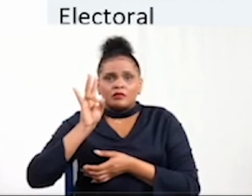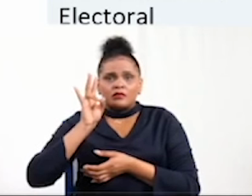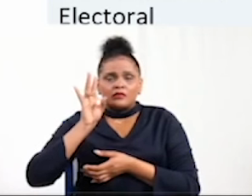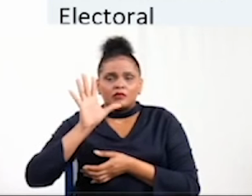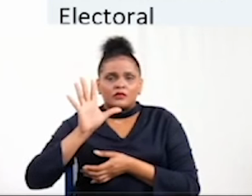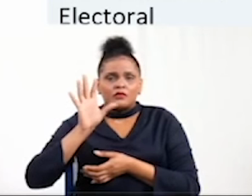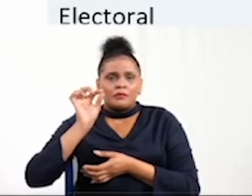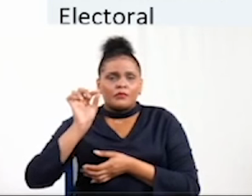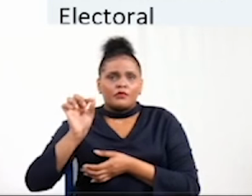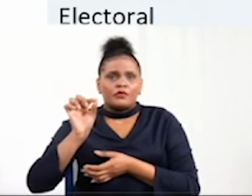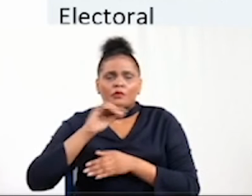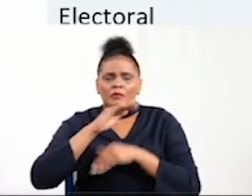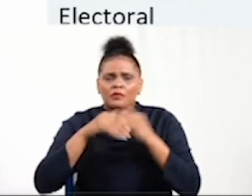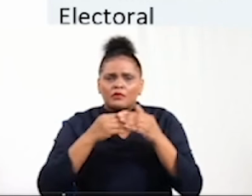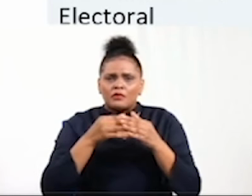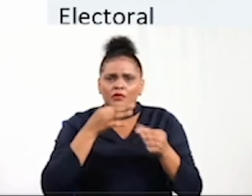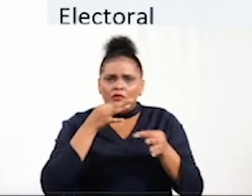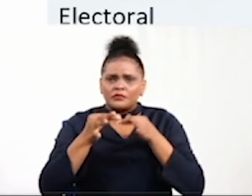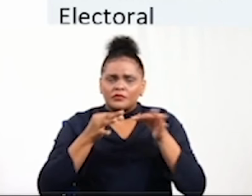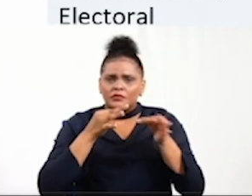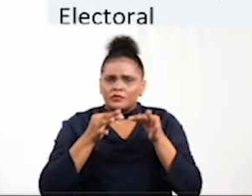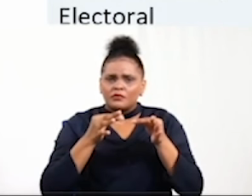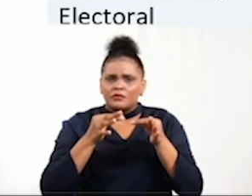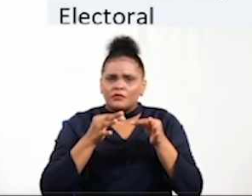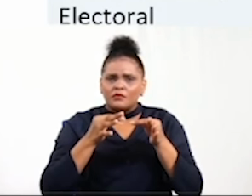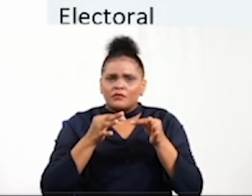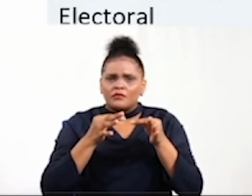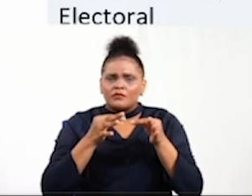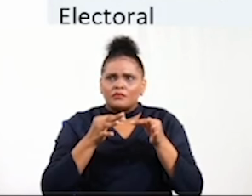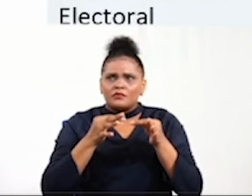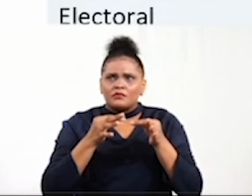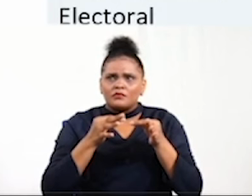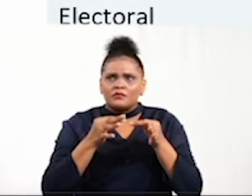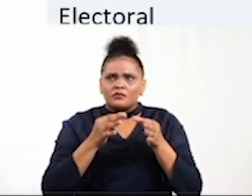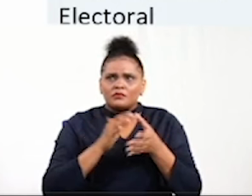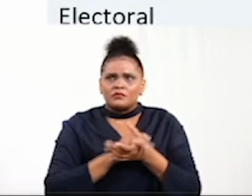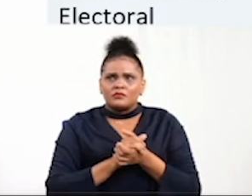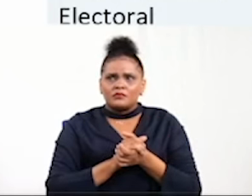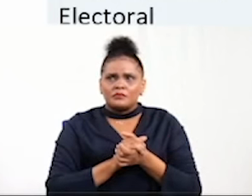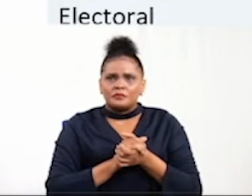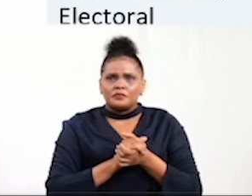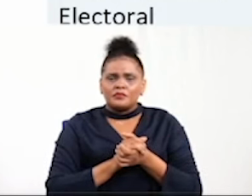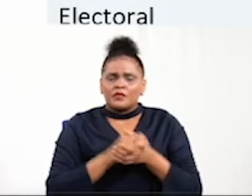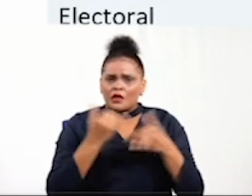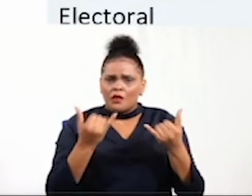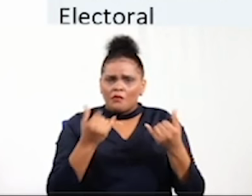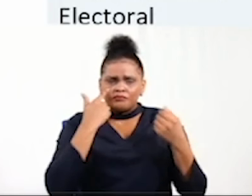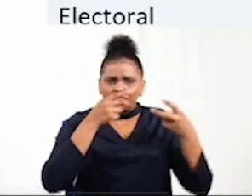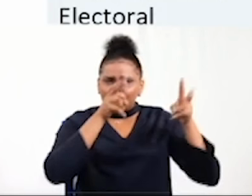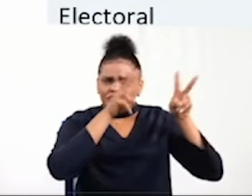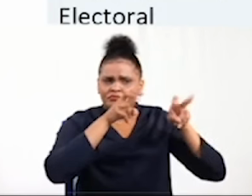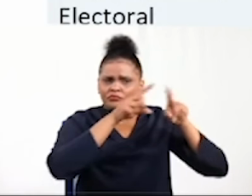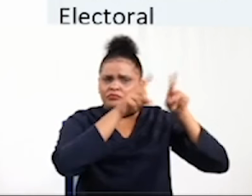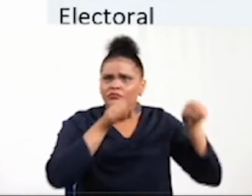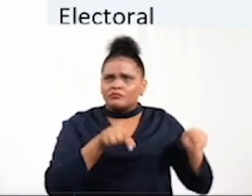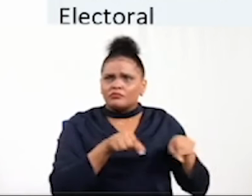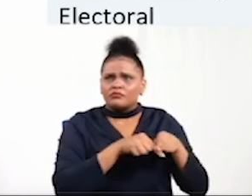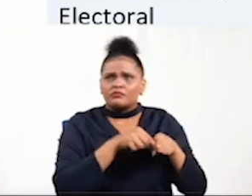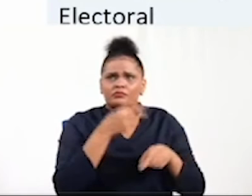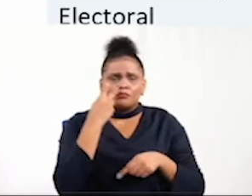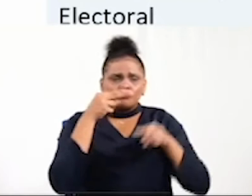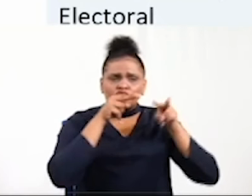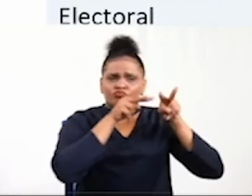quisiera explicarles a grandes rasgos lo que lo que ustedes pueden encontrar en este en este diagnóstico si me ven por la por la